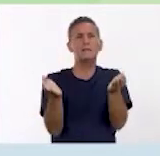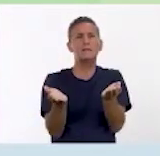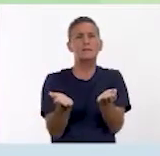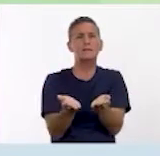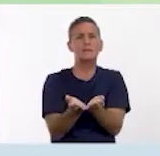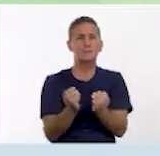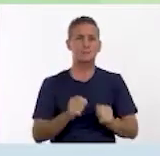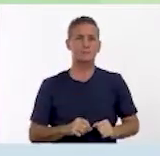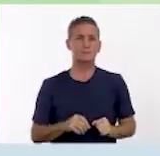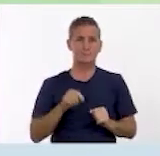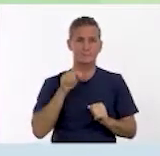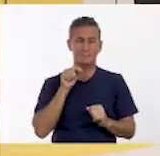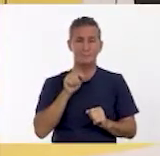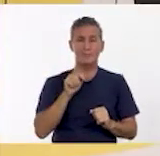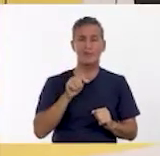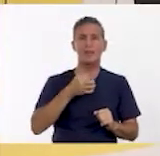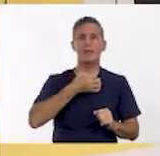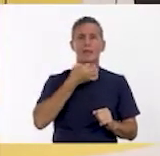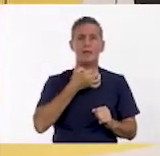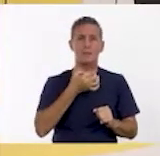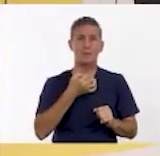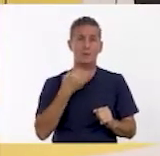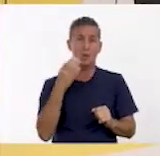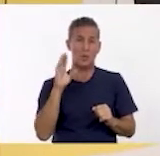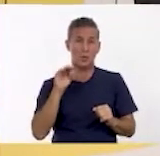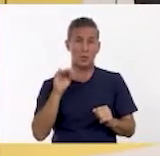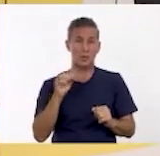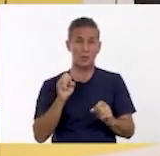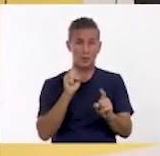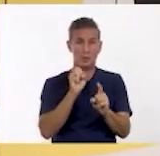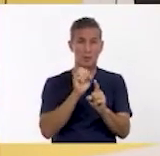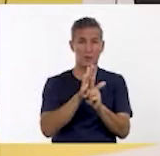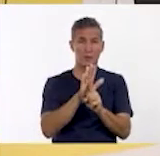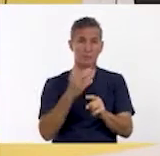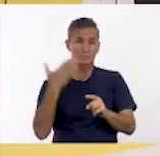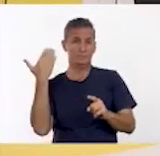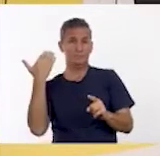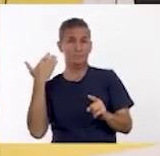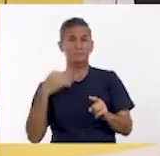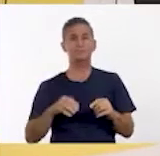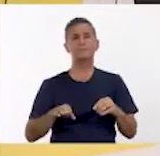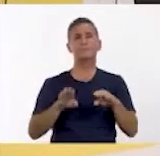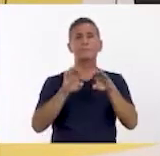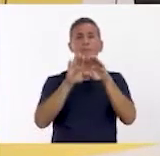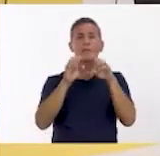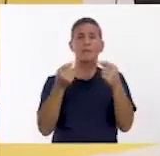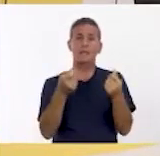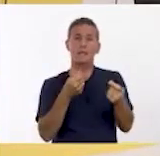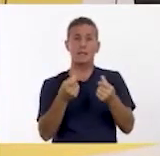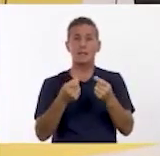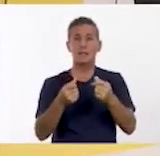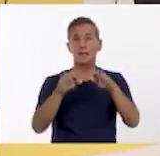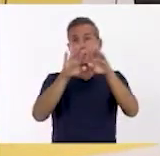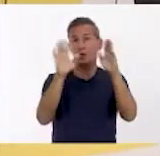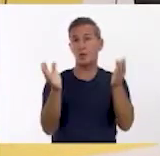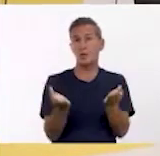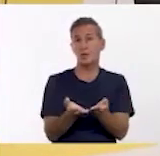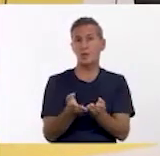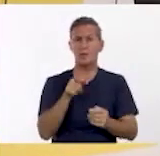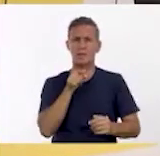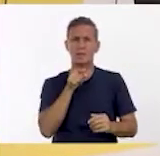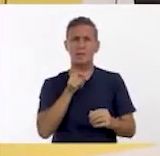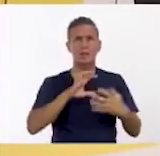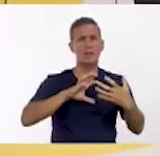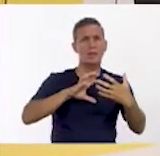volveremos a retomar lo que planteamos al inicio. Cuando vamos a caracterizar la economía mundial, tenemos